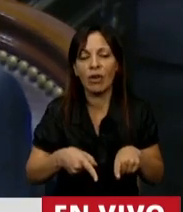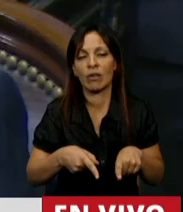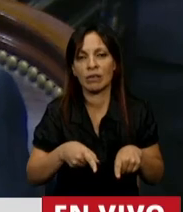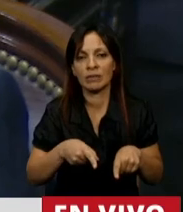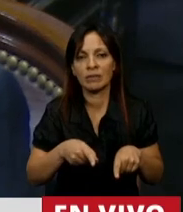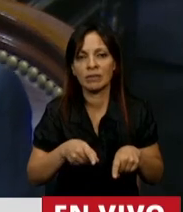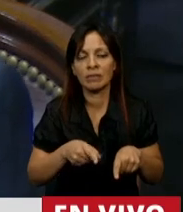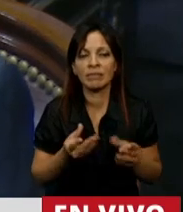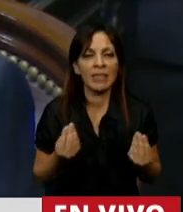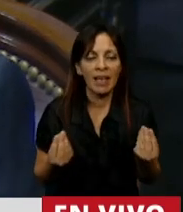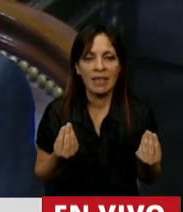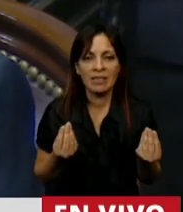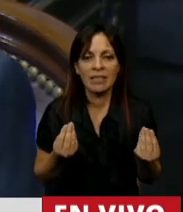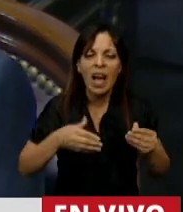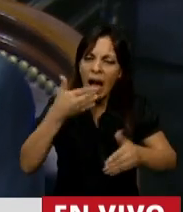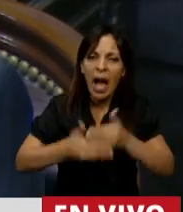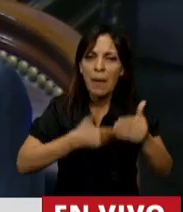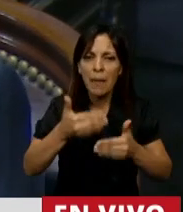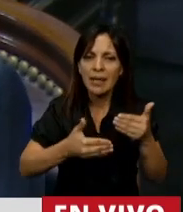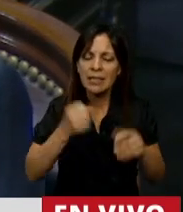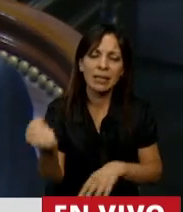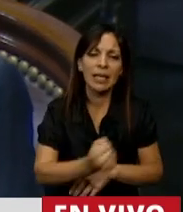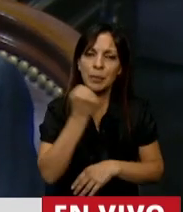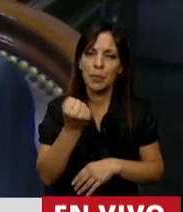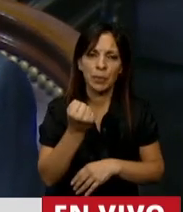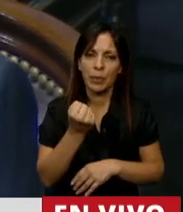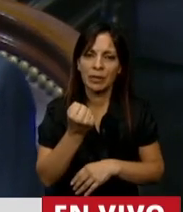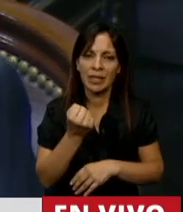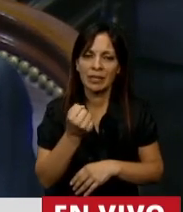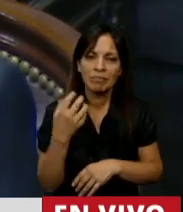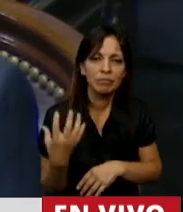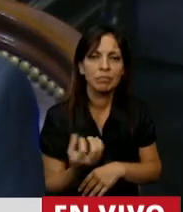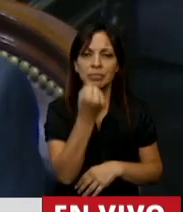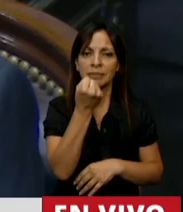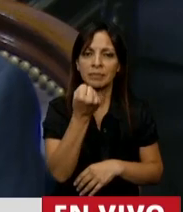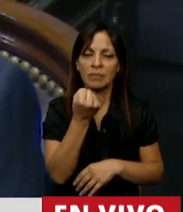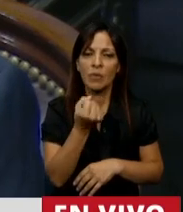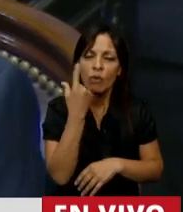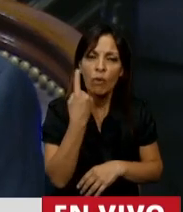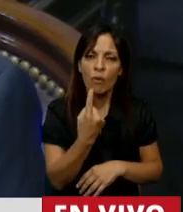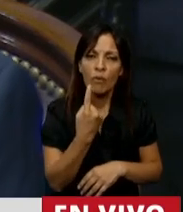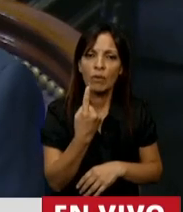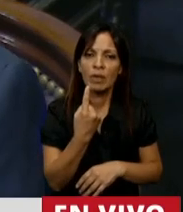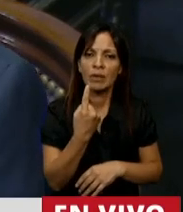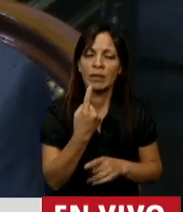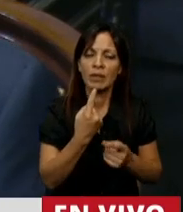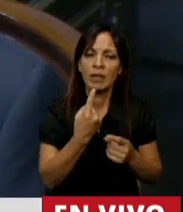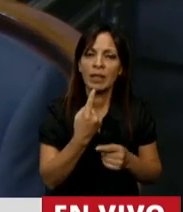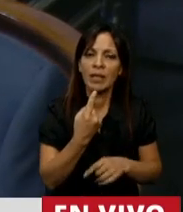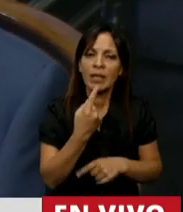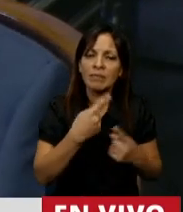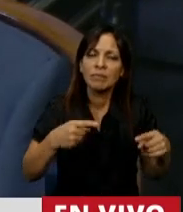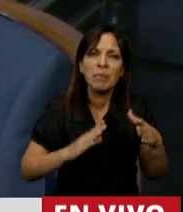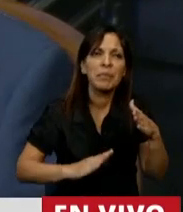menos que un avance trascendente en el logro de una de las que son una de